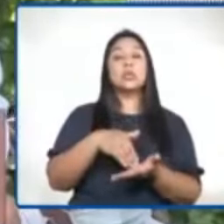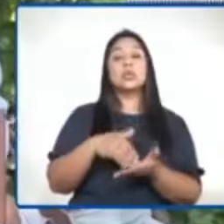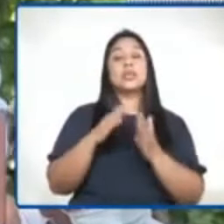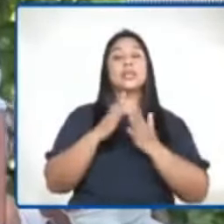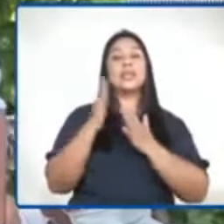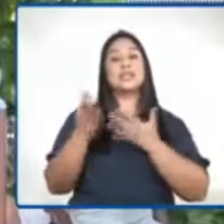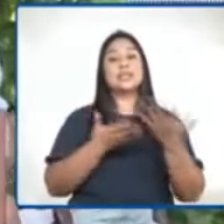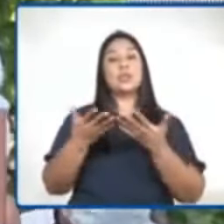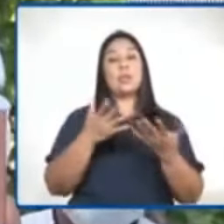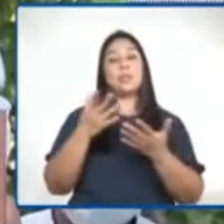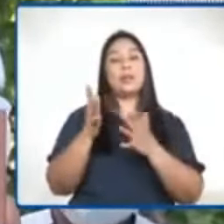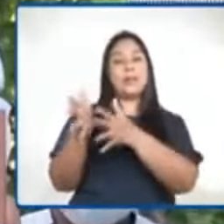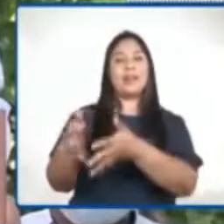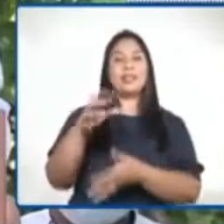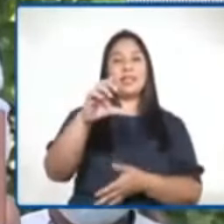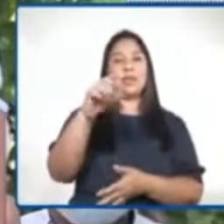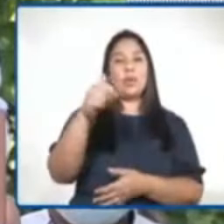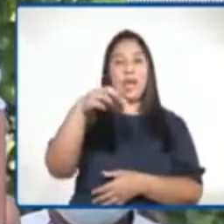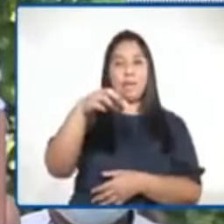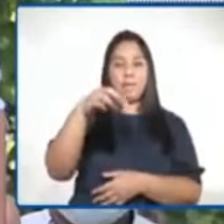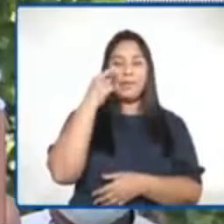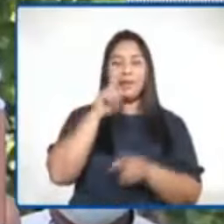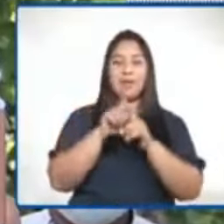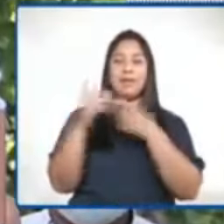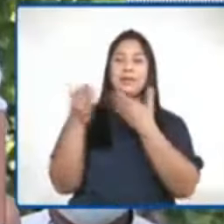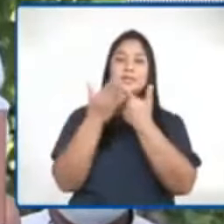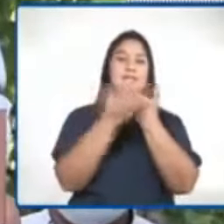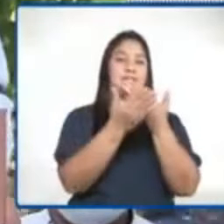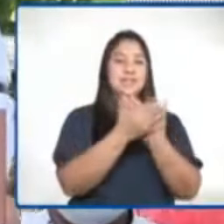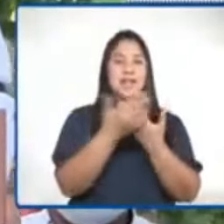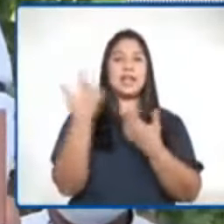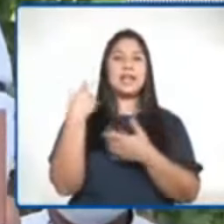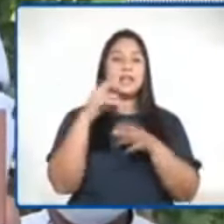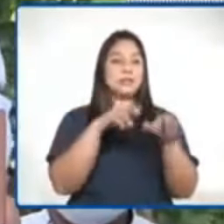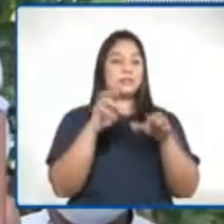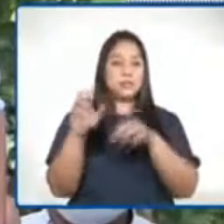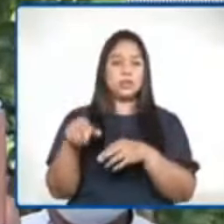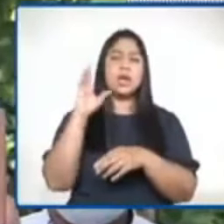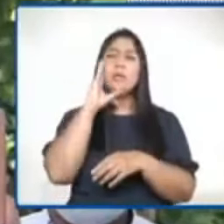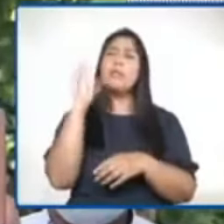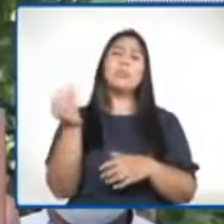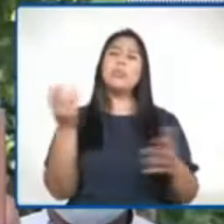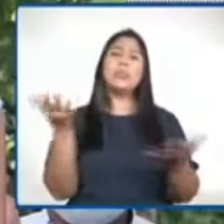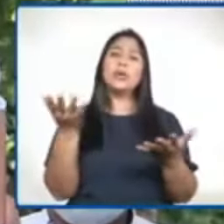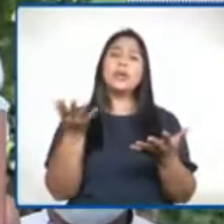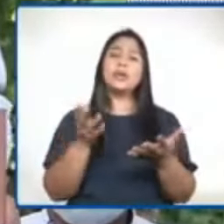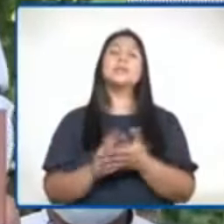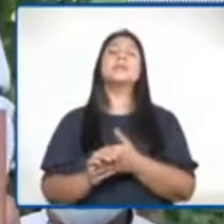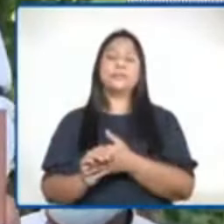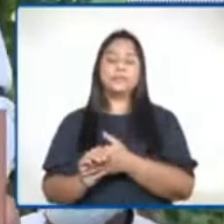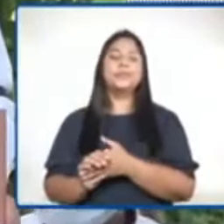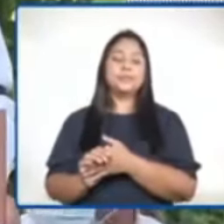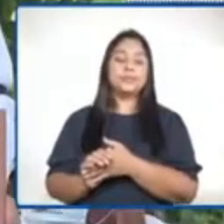muchos de los municipios para que podamos acercar la salud a la gente. ¿Por qué viene esto al